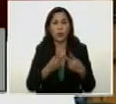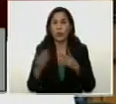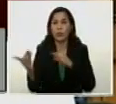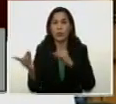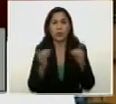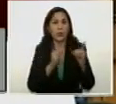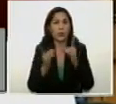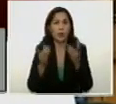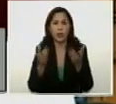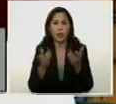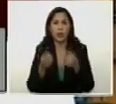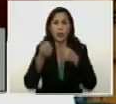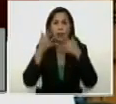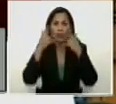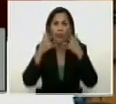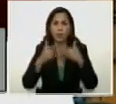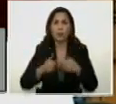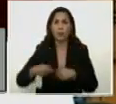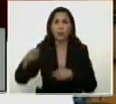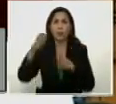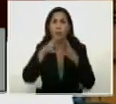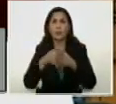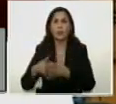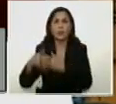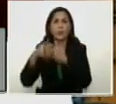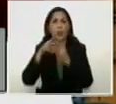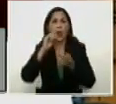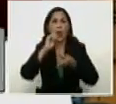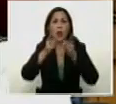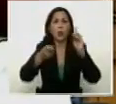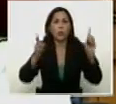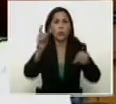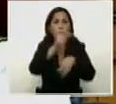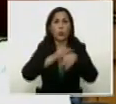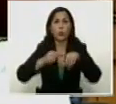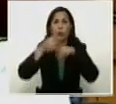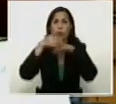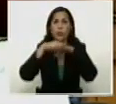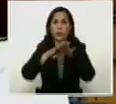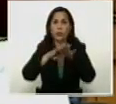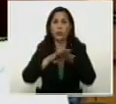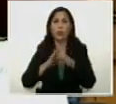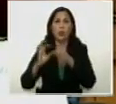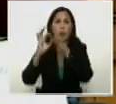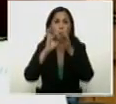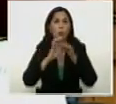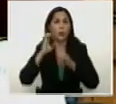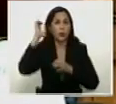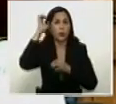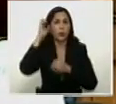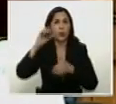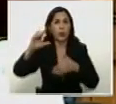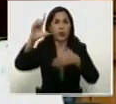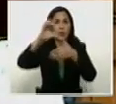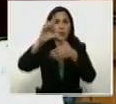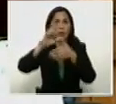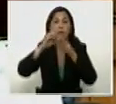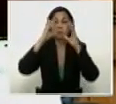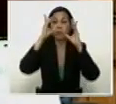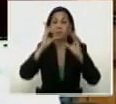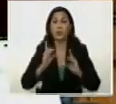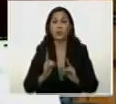diálogo de la administración estadounidense y de algunos gobiernos que integran la Unión Europea, que para América Latina han